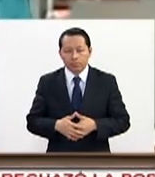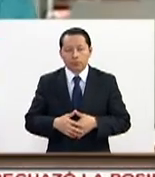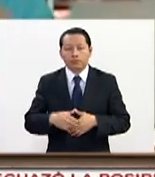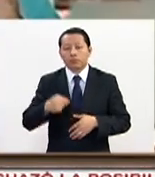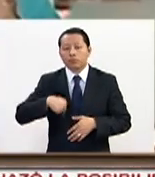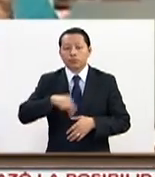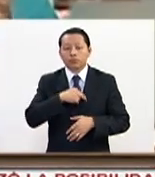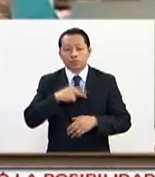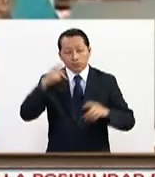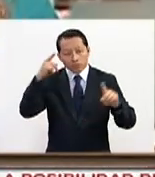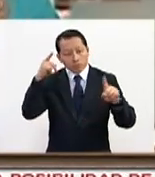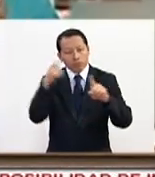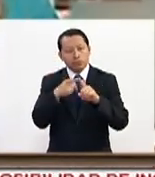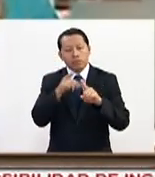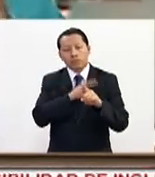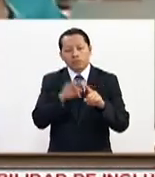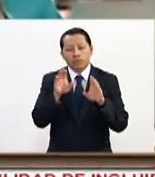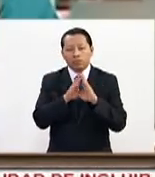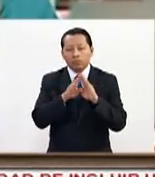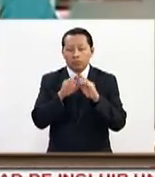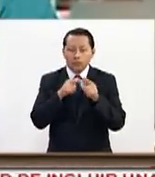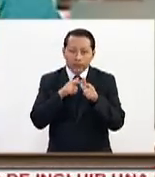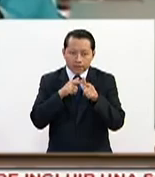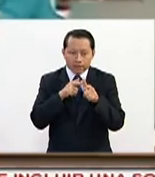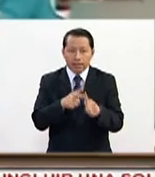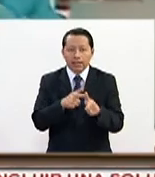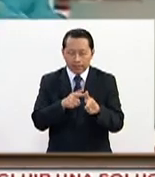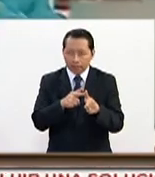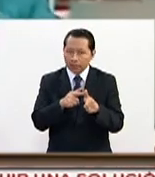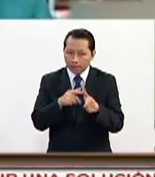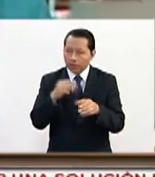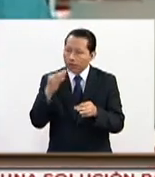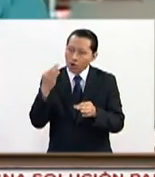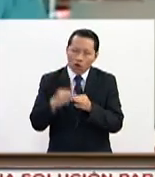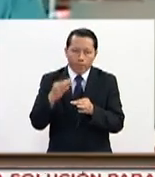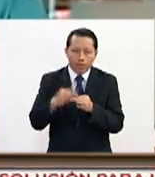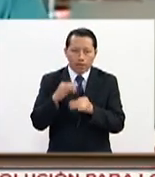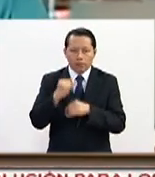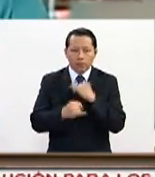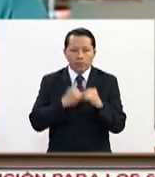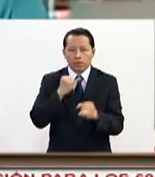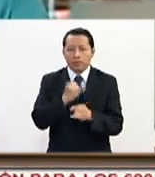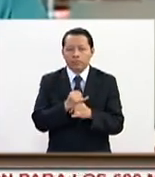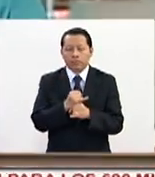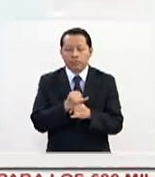Nuestra intención es seguir cumpliendo internacionalmente,